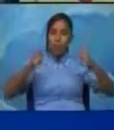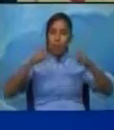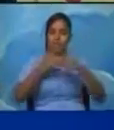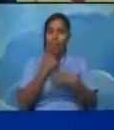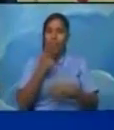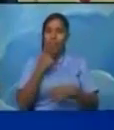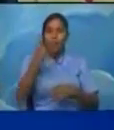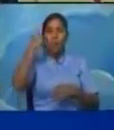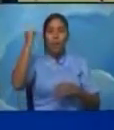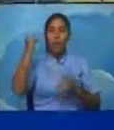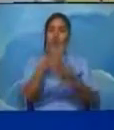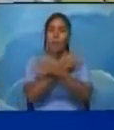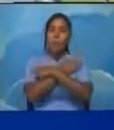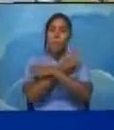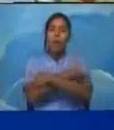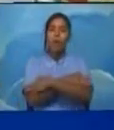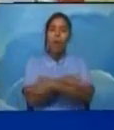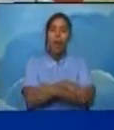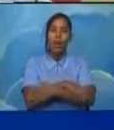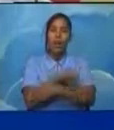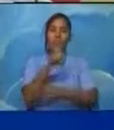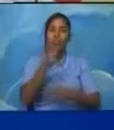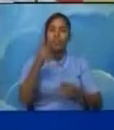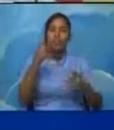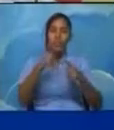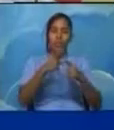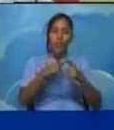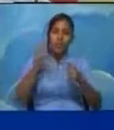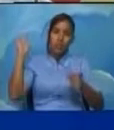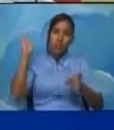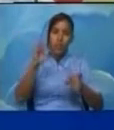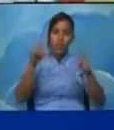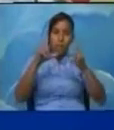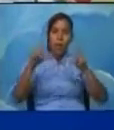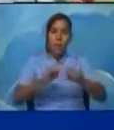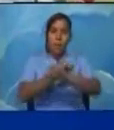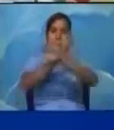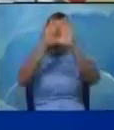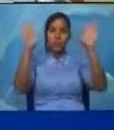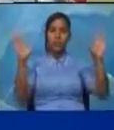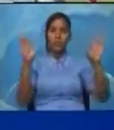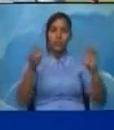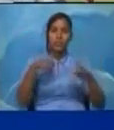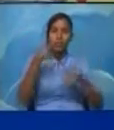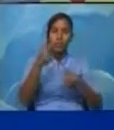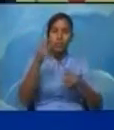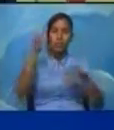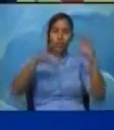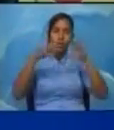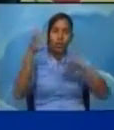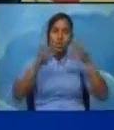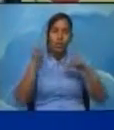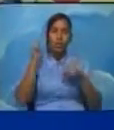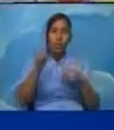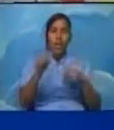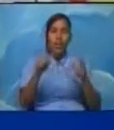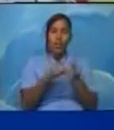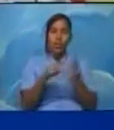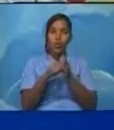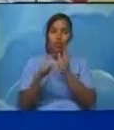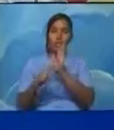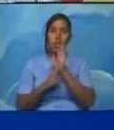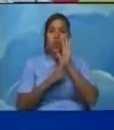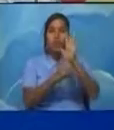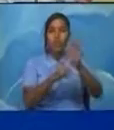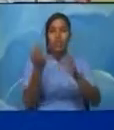cartón. Agarramos un paraguas grande y nos venimos para el matutino. Cuando llueve, ahí es donde le